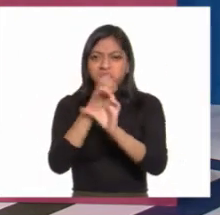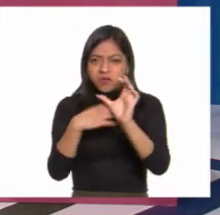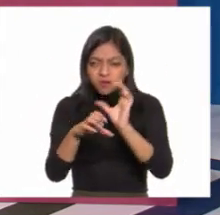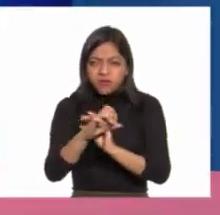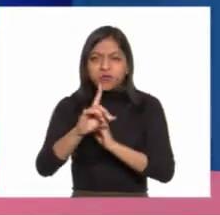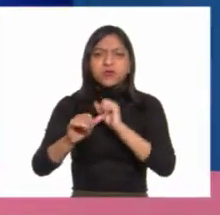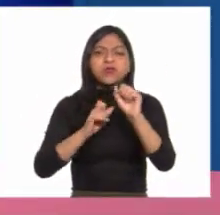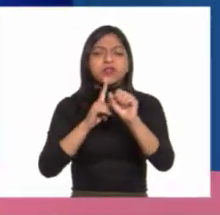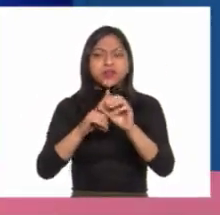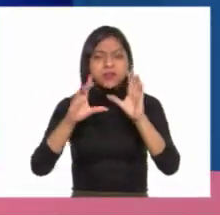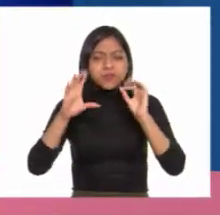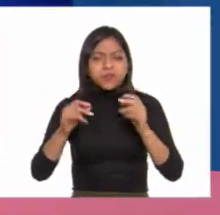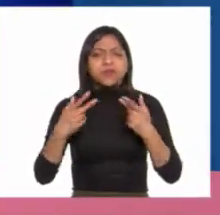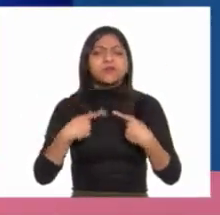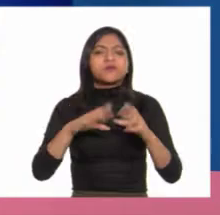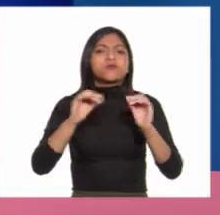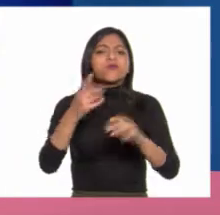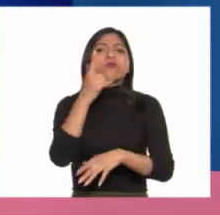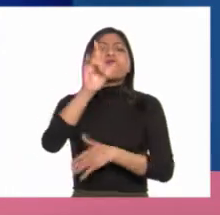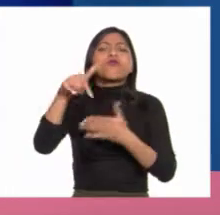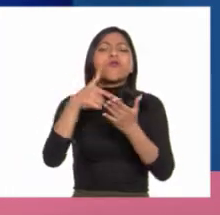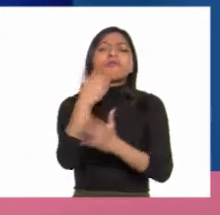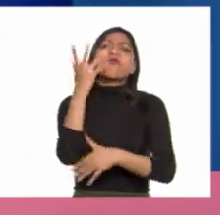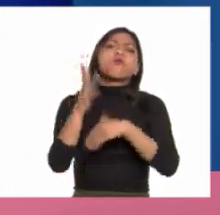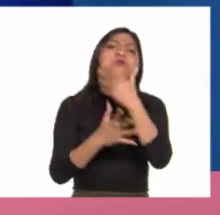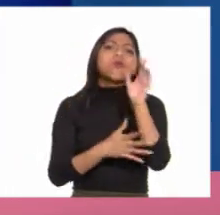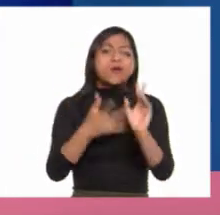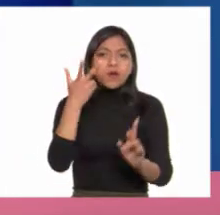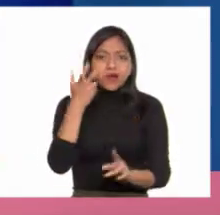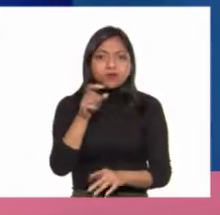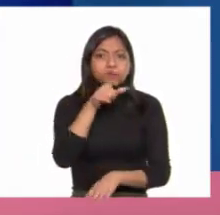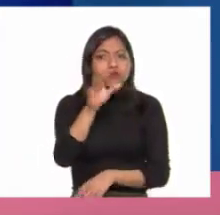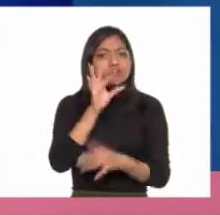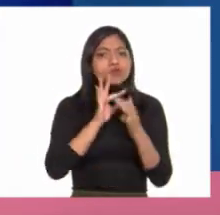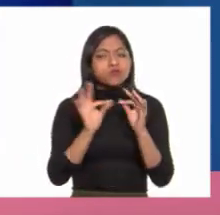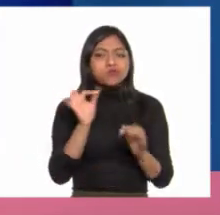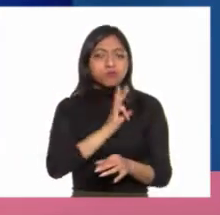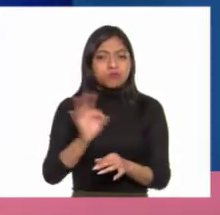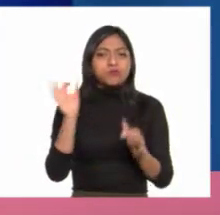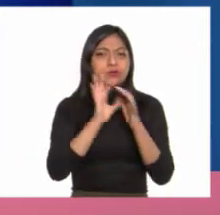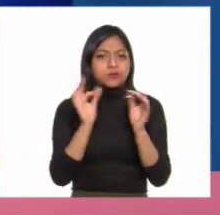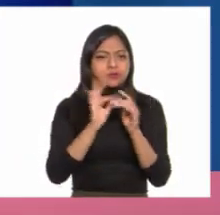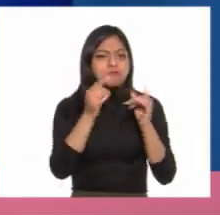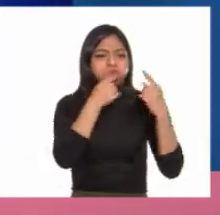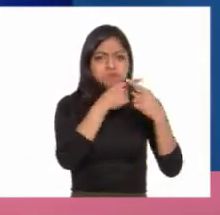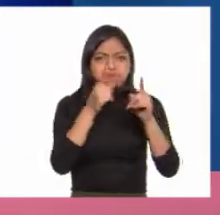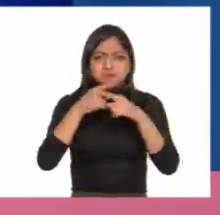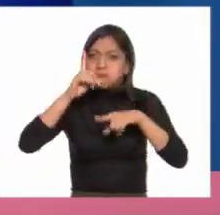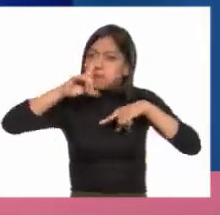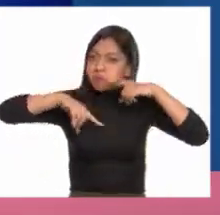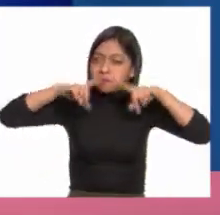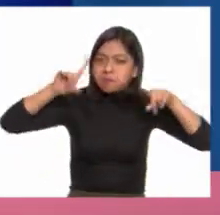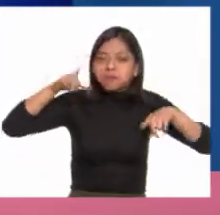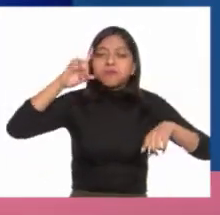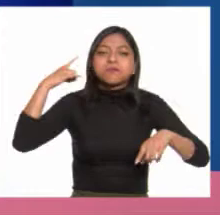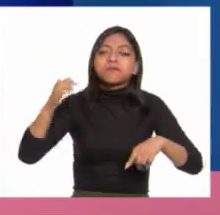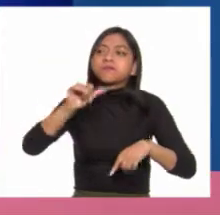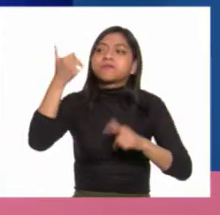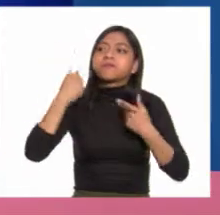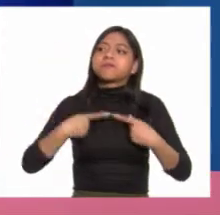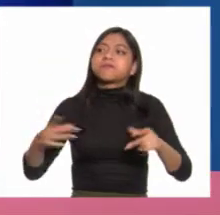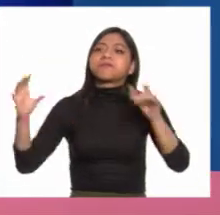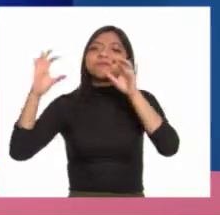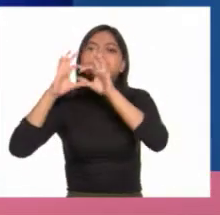o paisaje o proceso puede ser descrito de diferentes modos de acuerdo con la intención que se